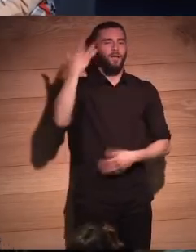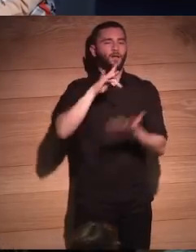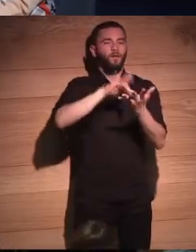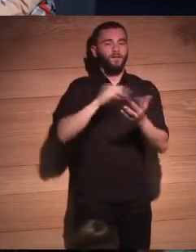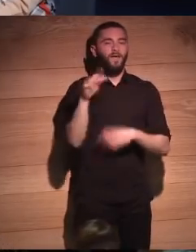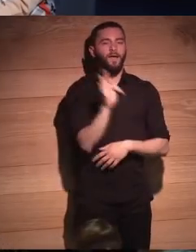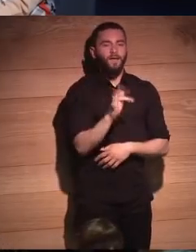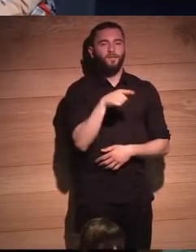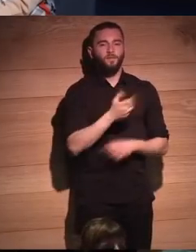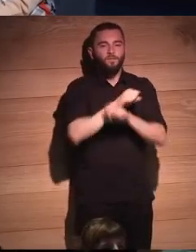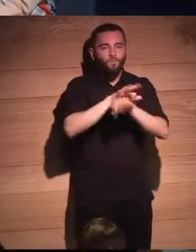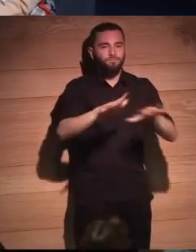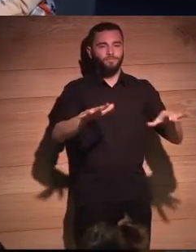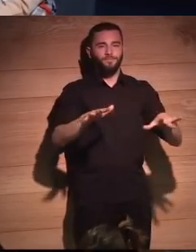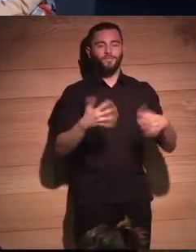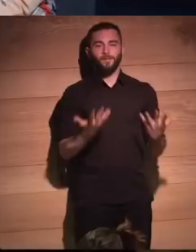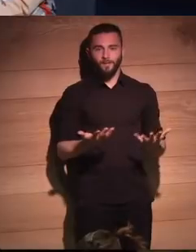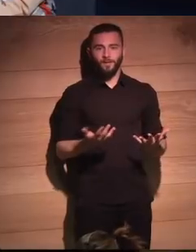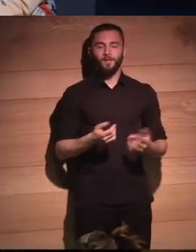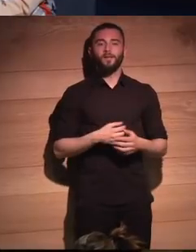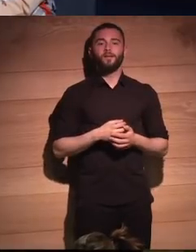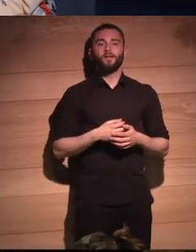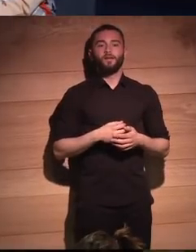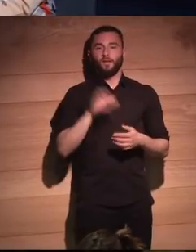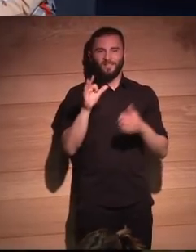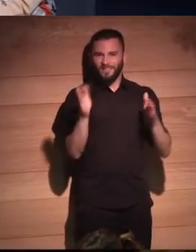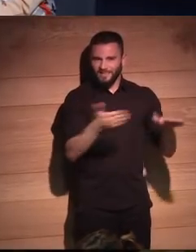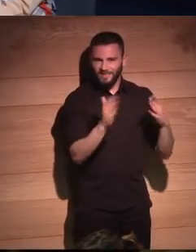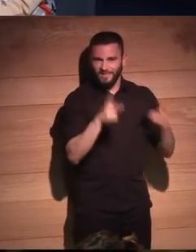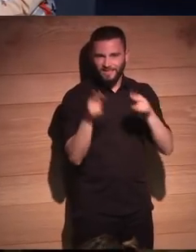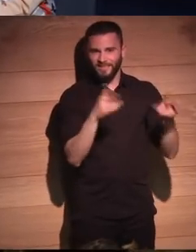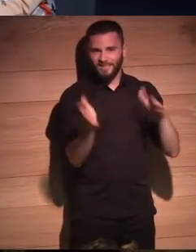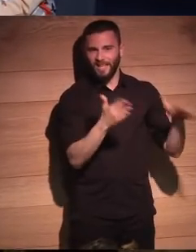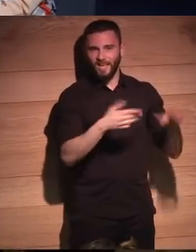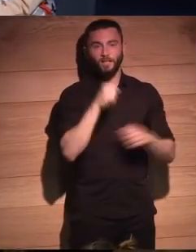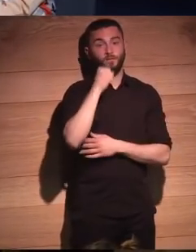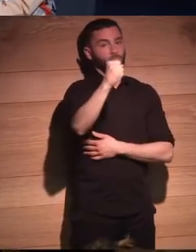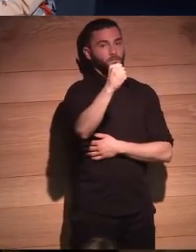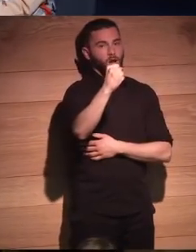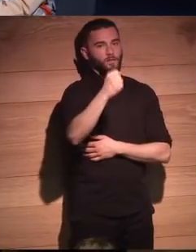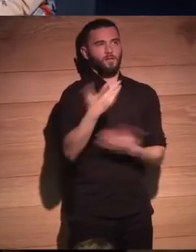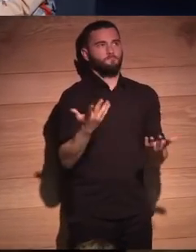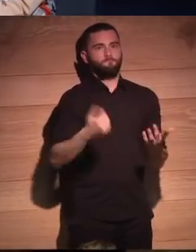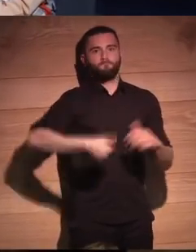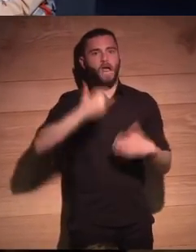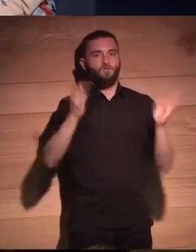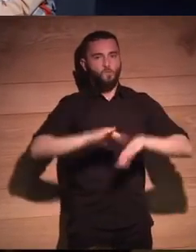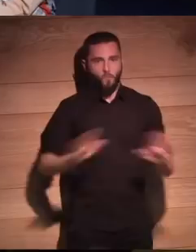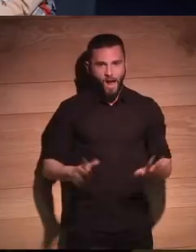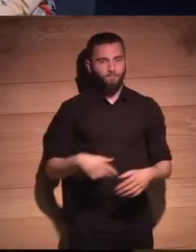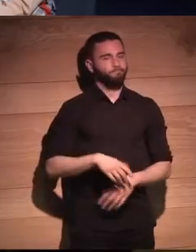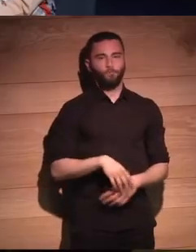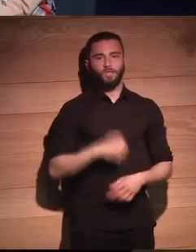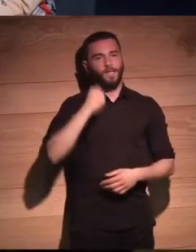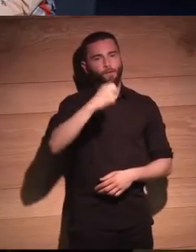pues empiezan a expandirlo, ¿no? Es decir, más series de Superman y ya no da más de sí. Entonces dicen, hay que hacer un